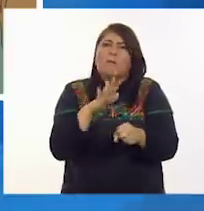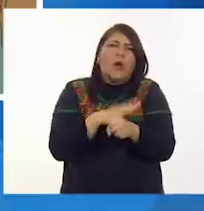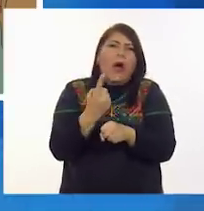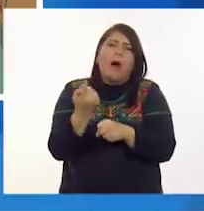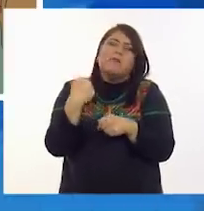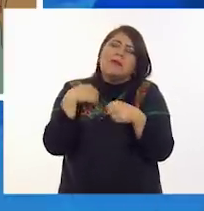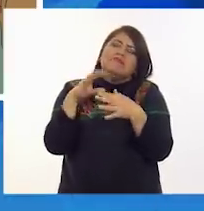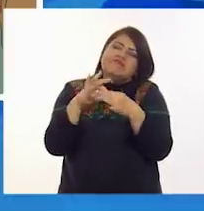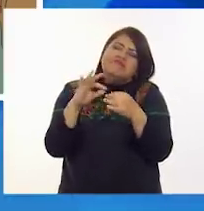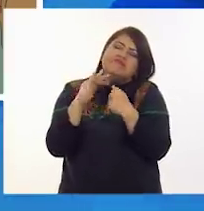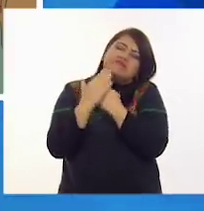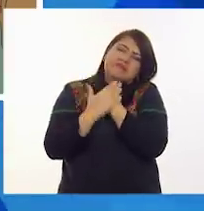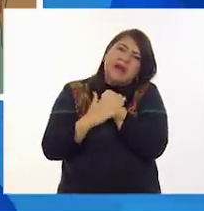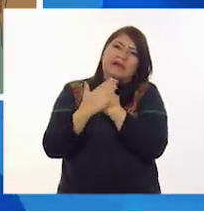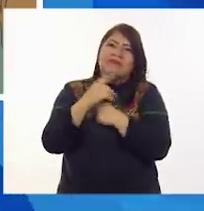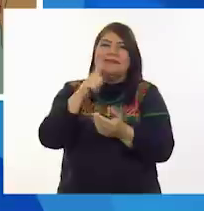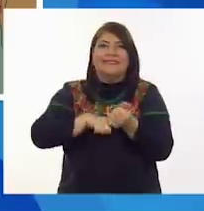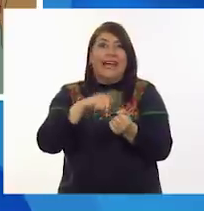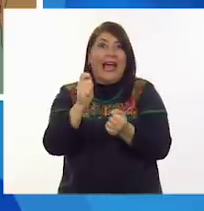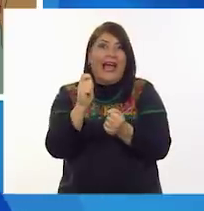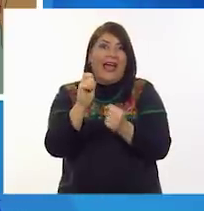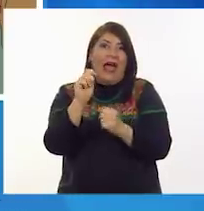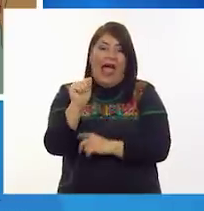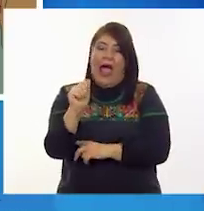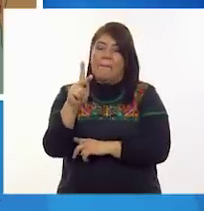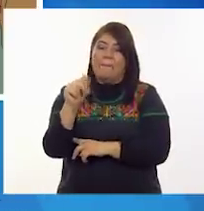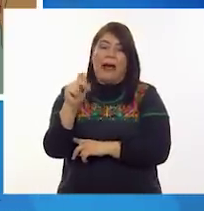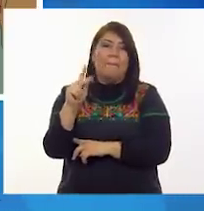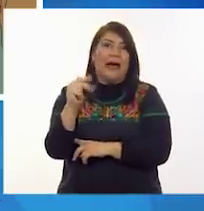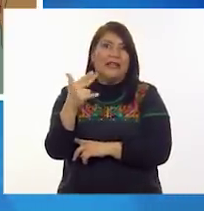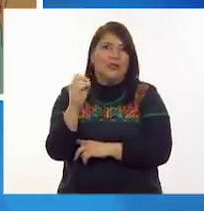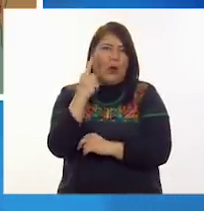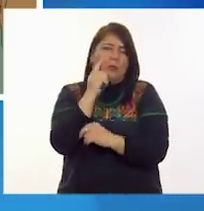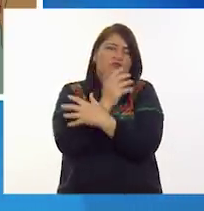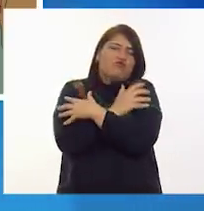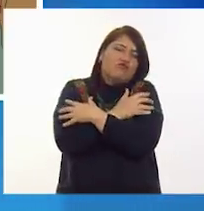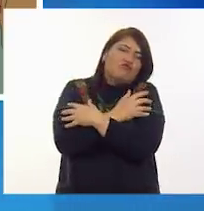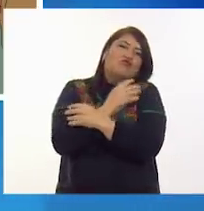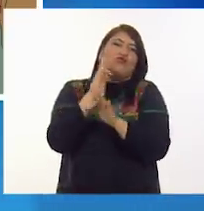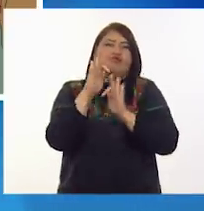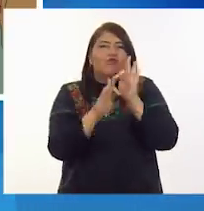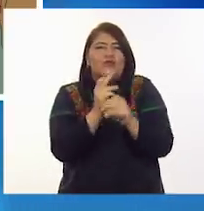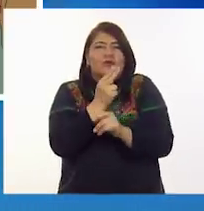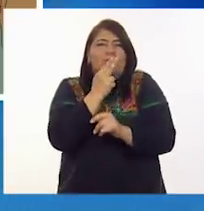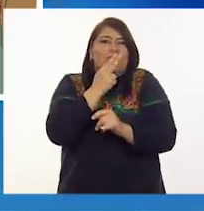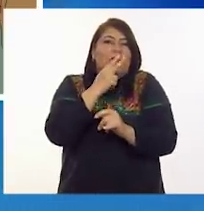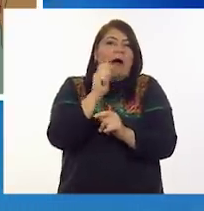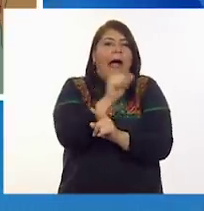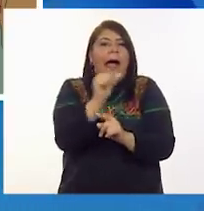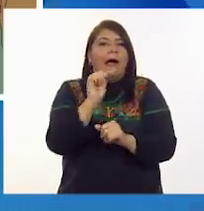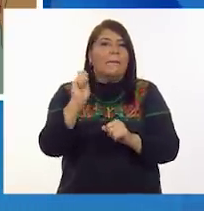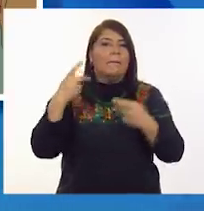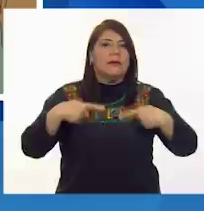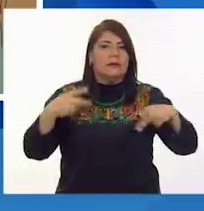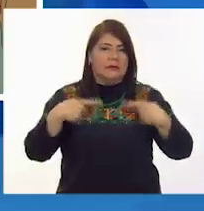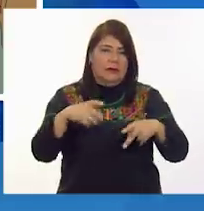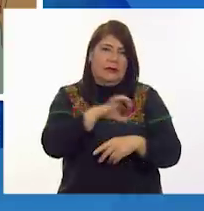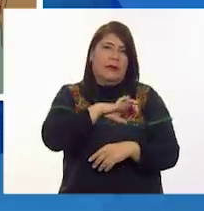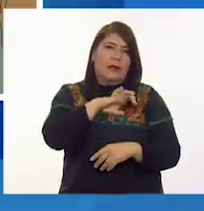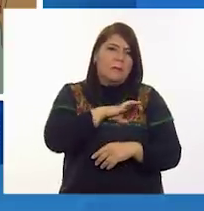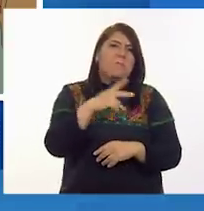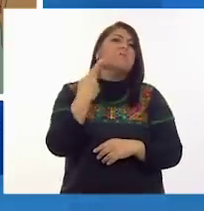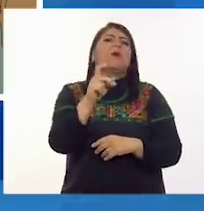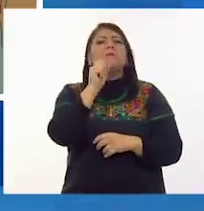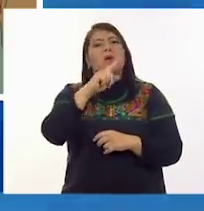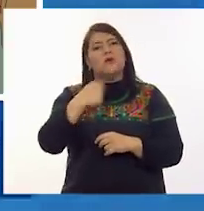lo bonito de esta costumbre del apapacho, pues es que podemos dárselo a las personas que queremos y también pues nos lo podemos